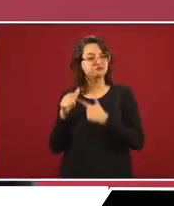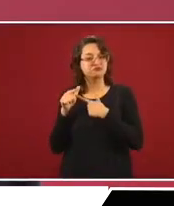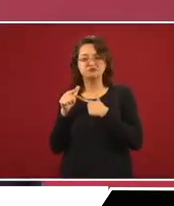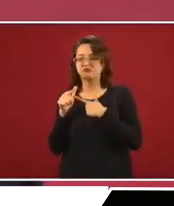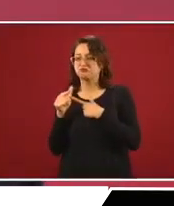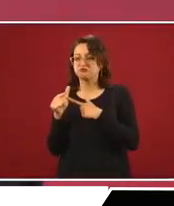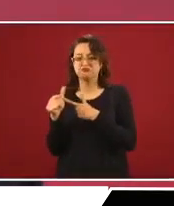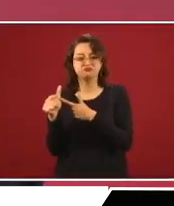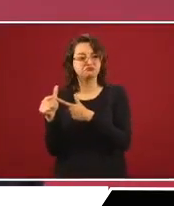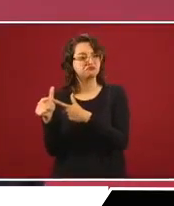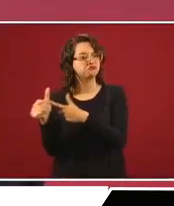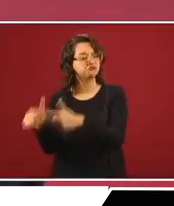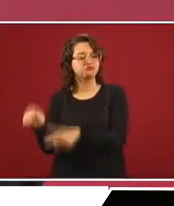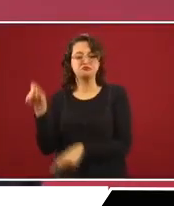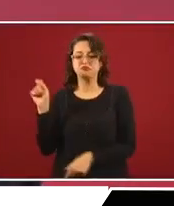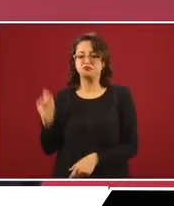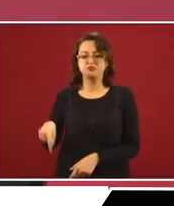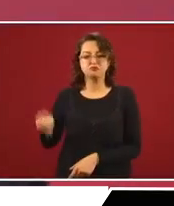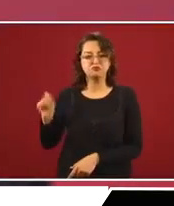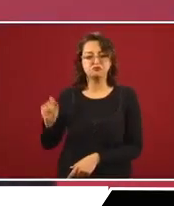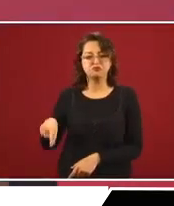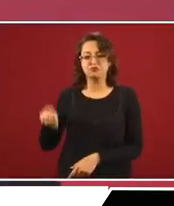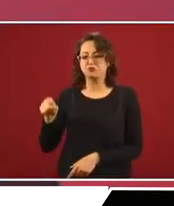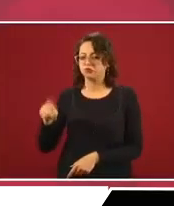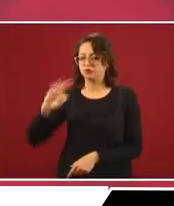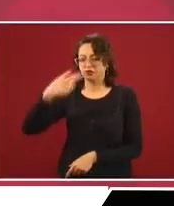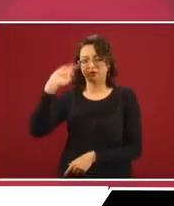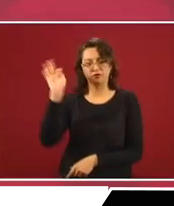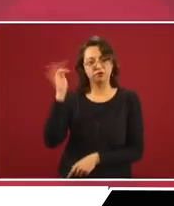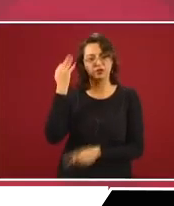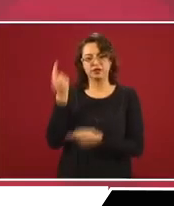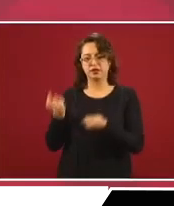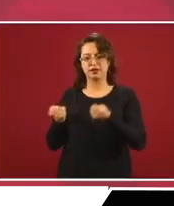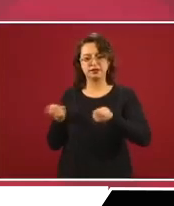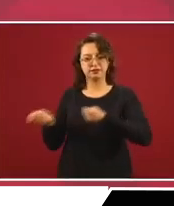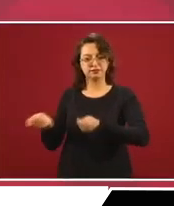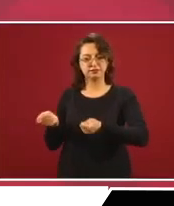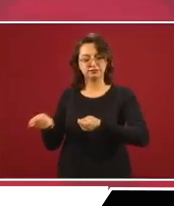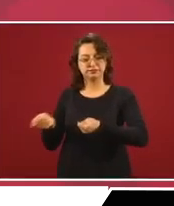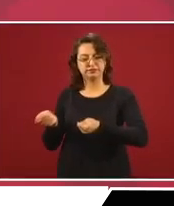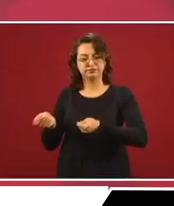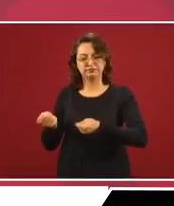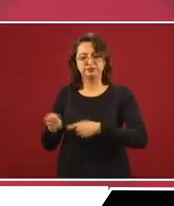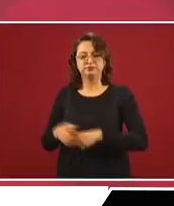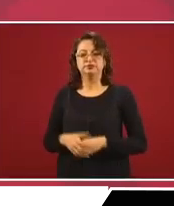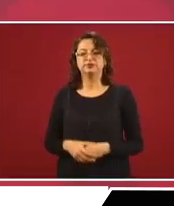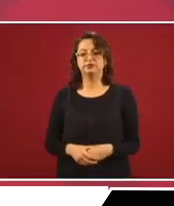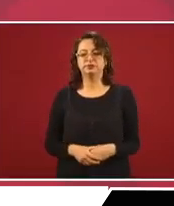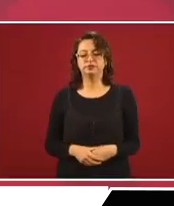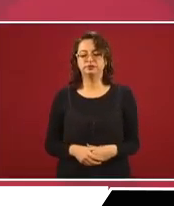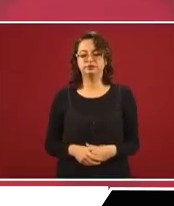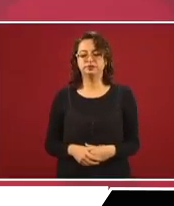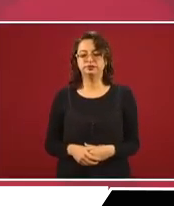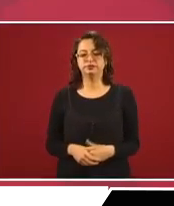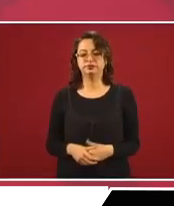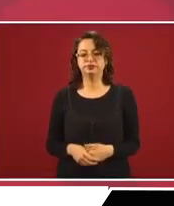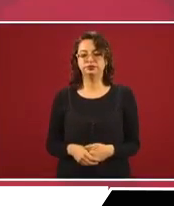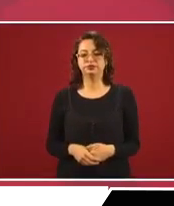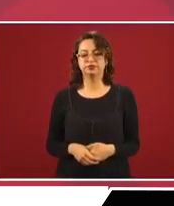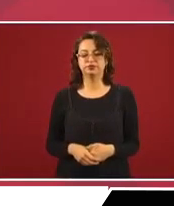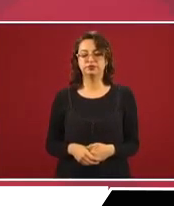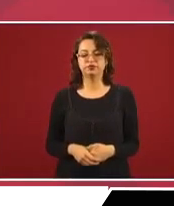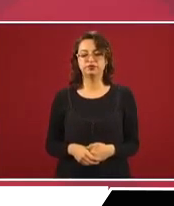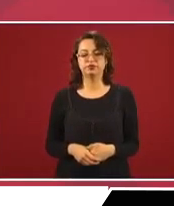El presidente de la República, Andrés Manuel López Obrador, confirmó la que será su séptima gira de trabajo por Sonora, que lo llevará por